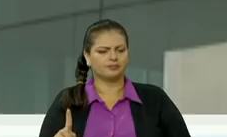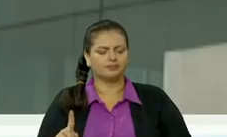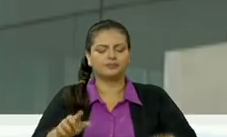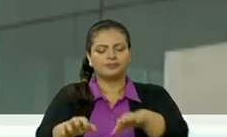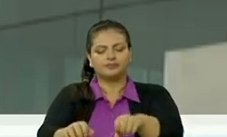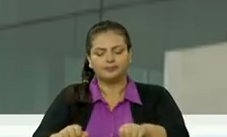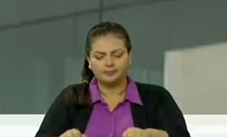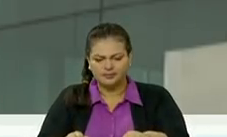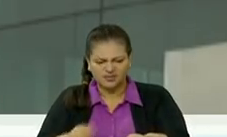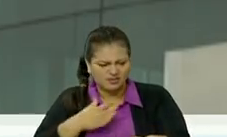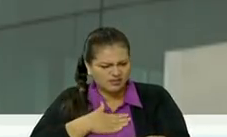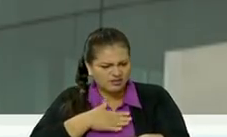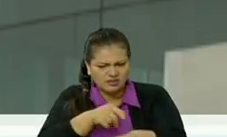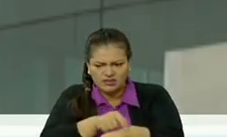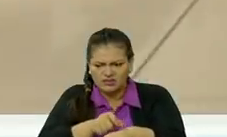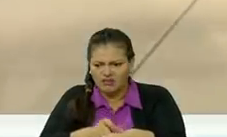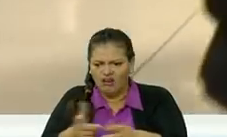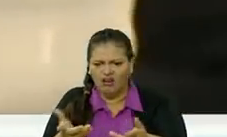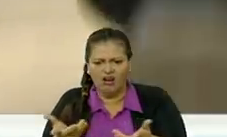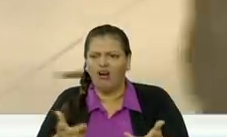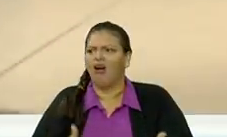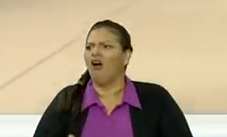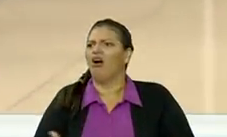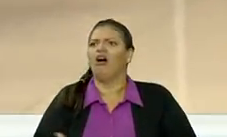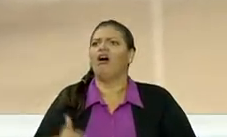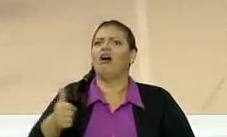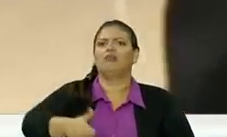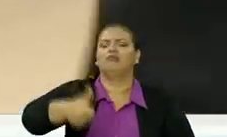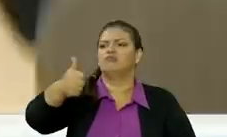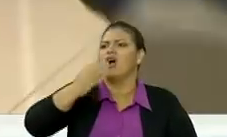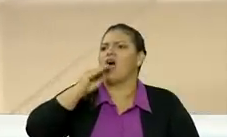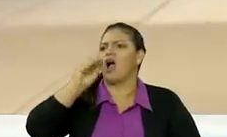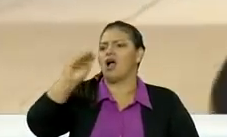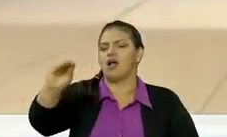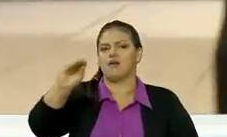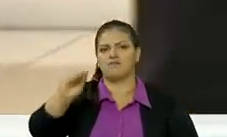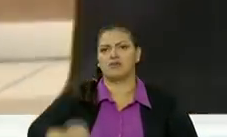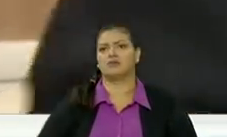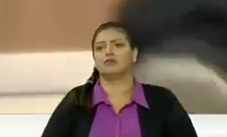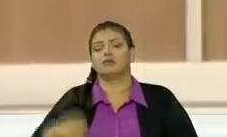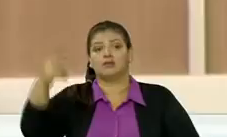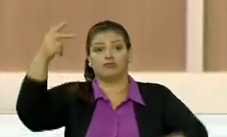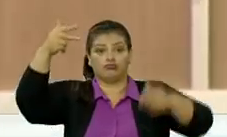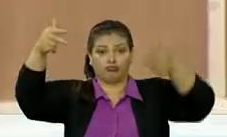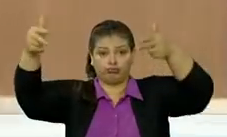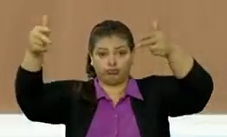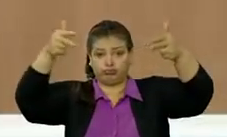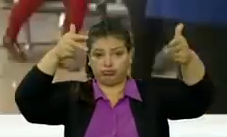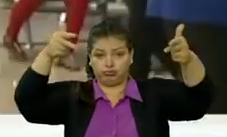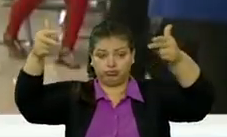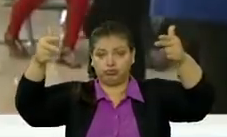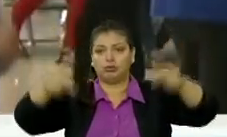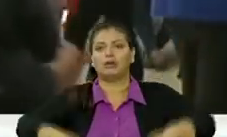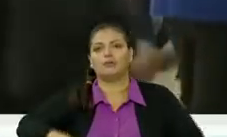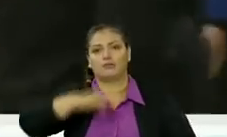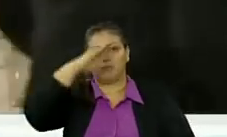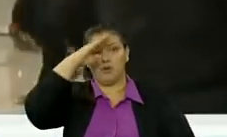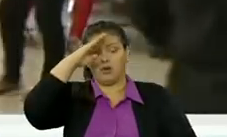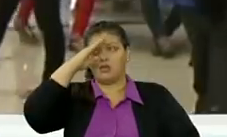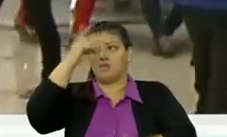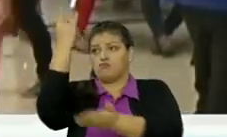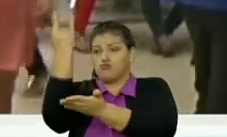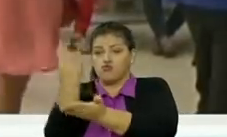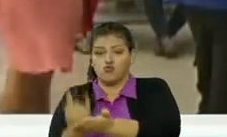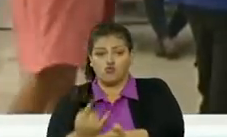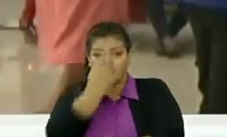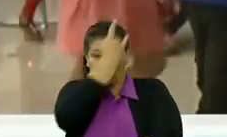edificio permitió captar en imágenes el accionar del acusado, quien quedó identificado plenamente, de forma extraña y